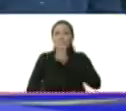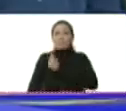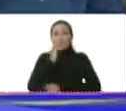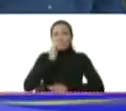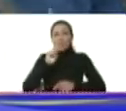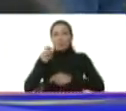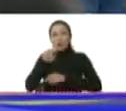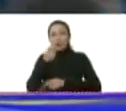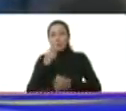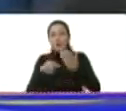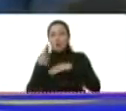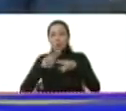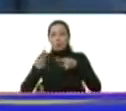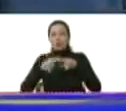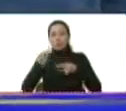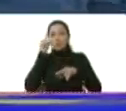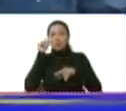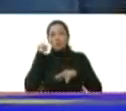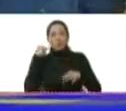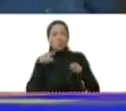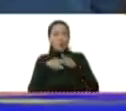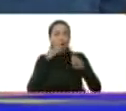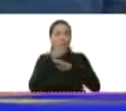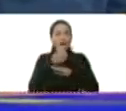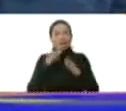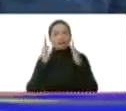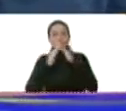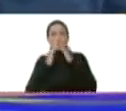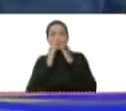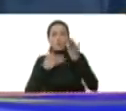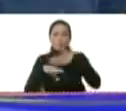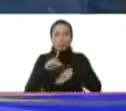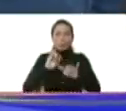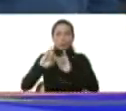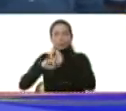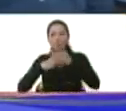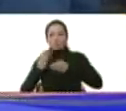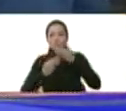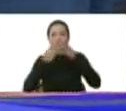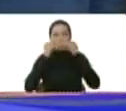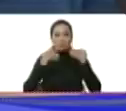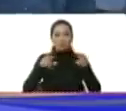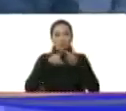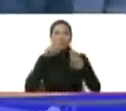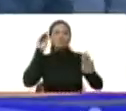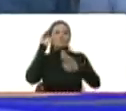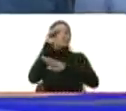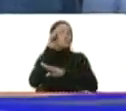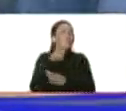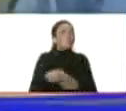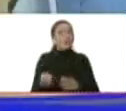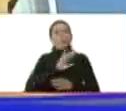1, 2, 3, ahí van los niños y las niñas a sus hogares. Por ellos lo hacemos todo, por el futuro,